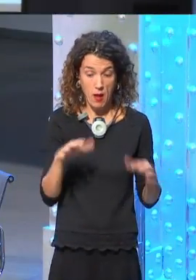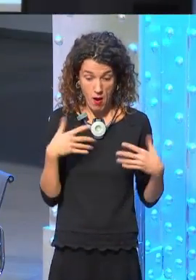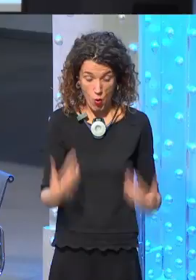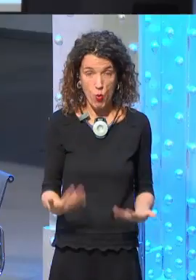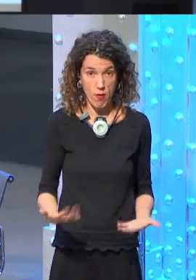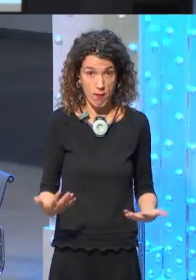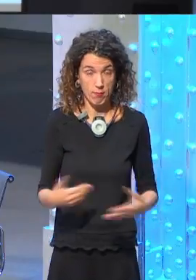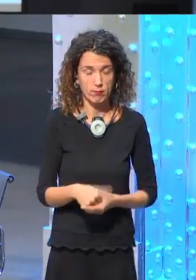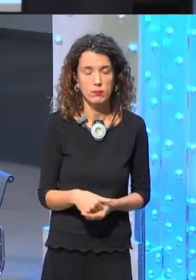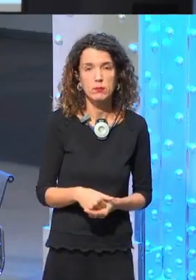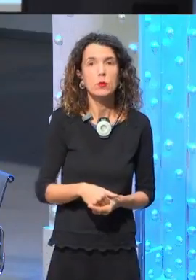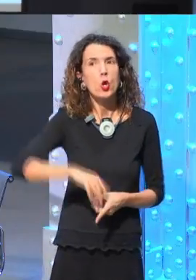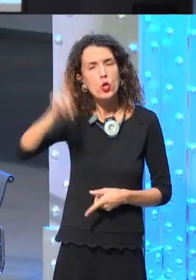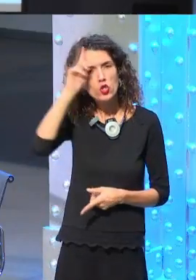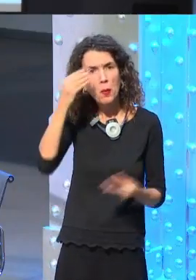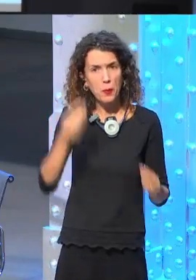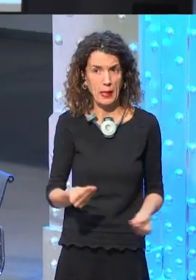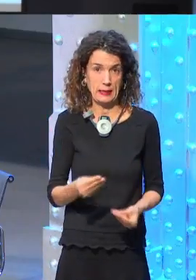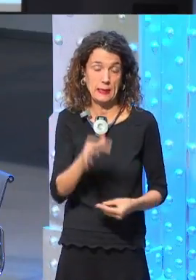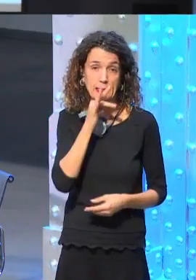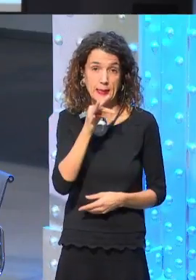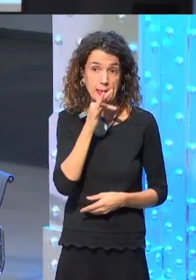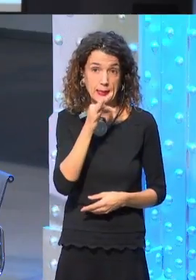Lo que tal vez no se sepa tan bien